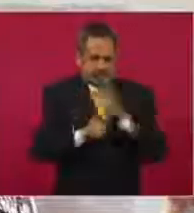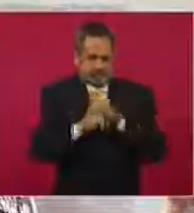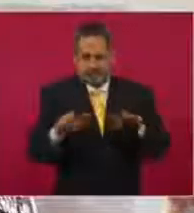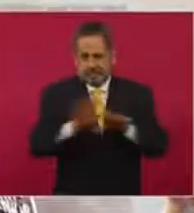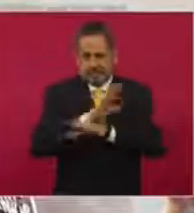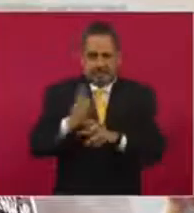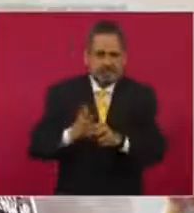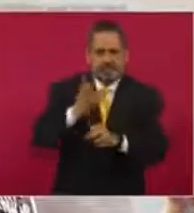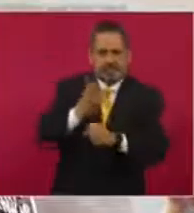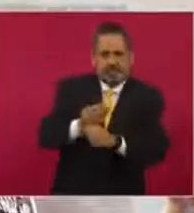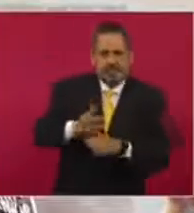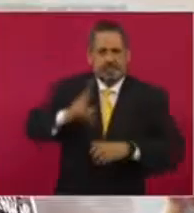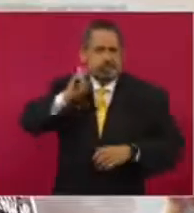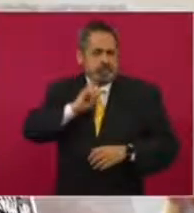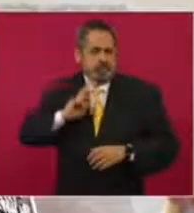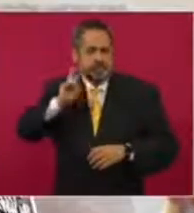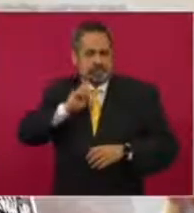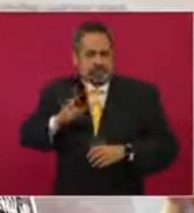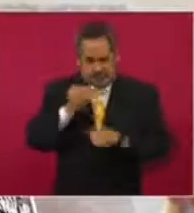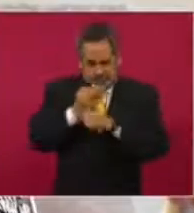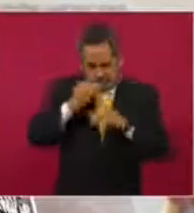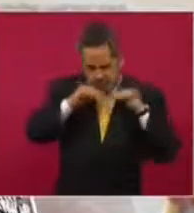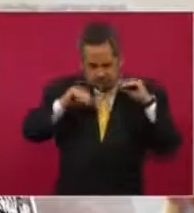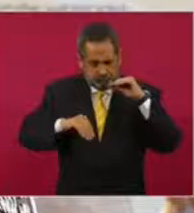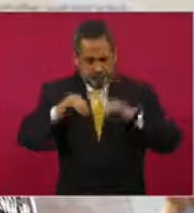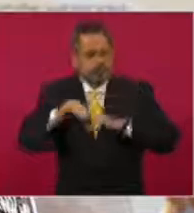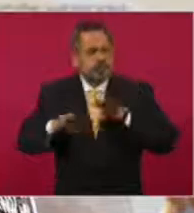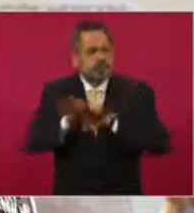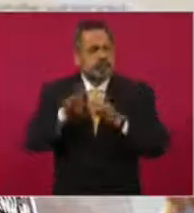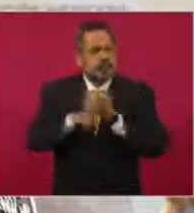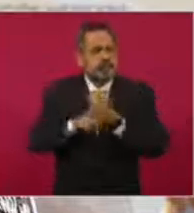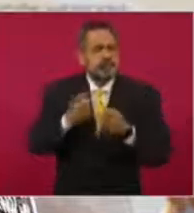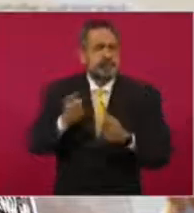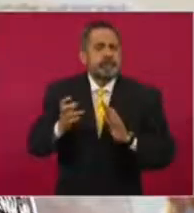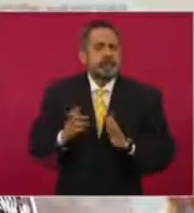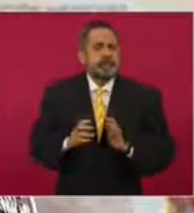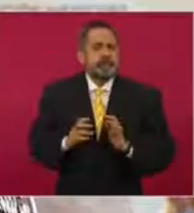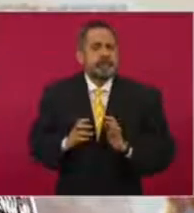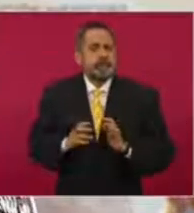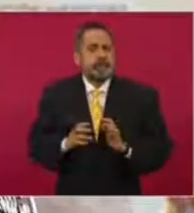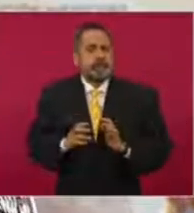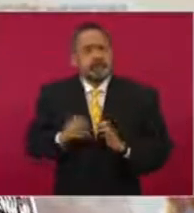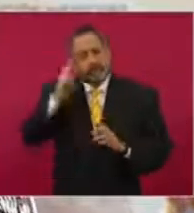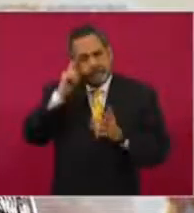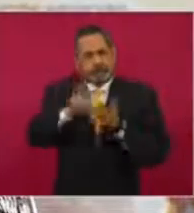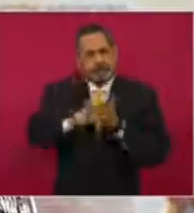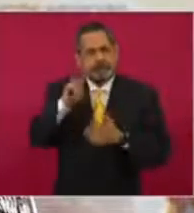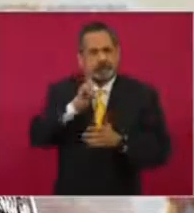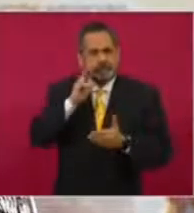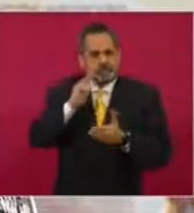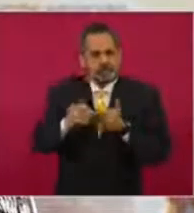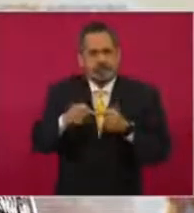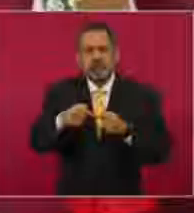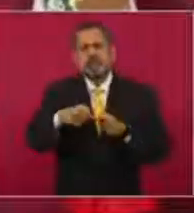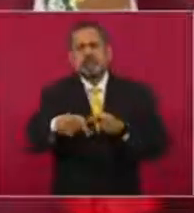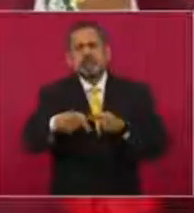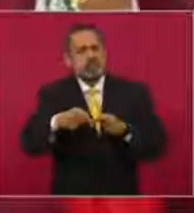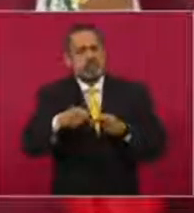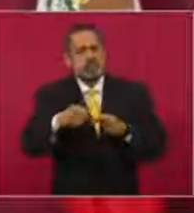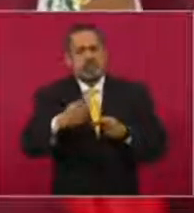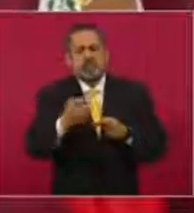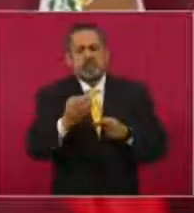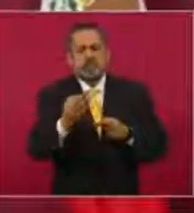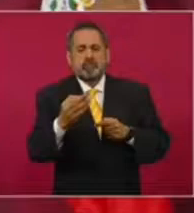está trabajando en la elaboración de ella y queremos que ha avanzado el año podría